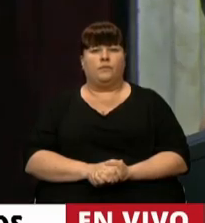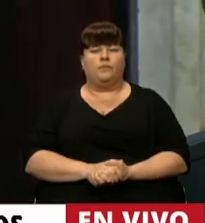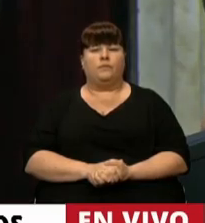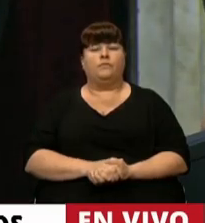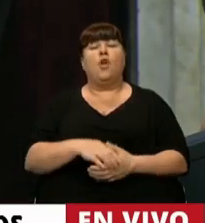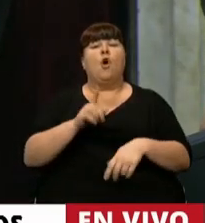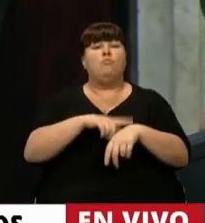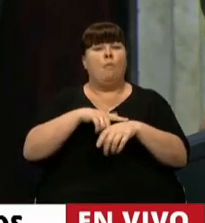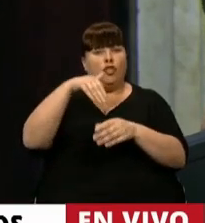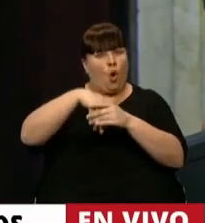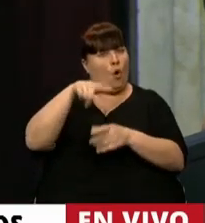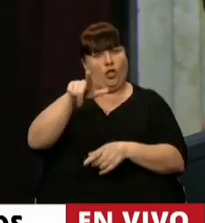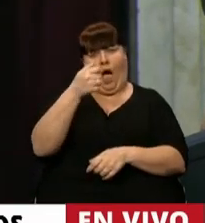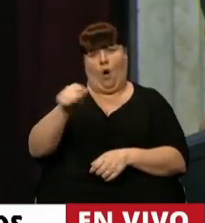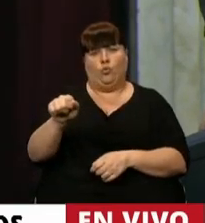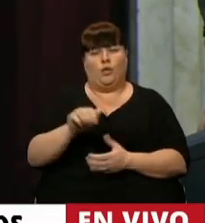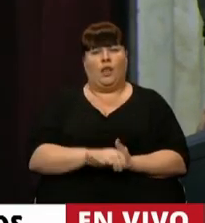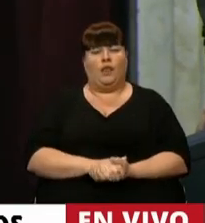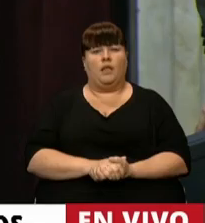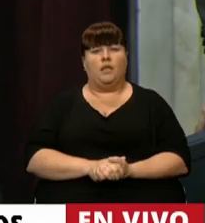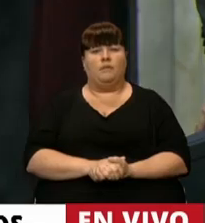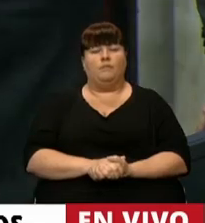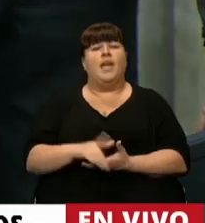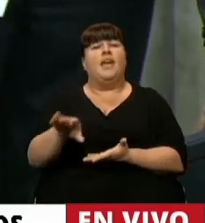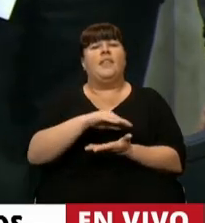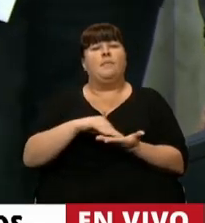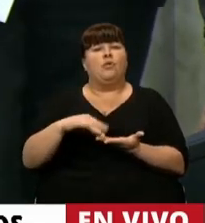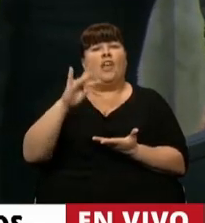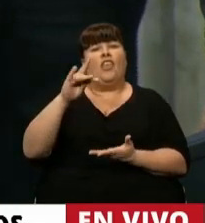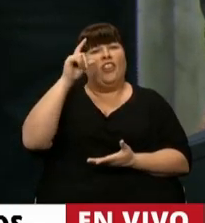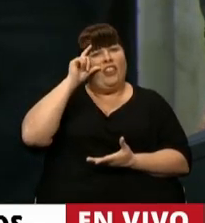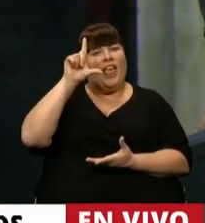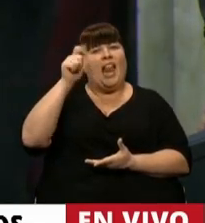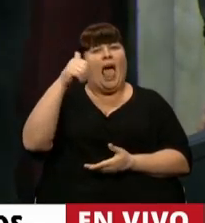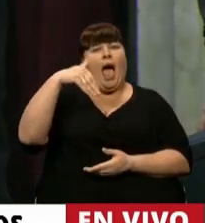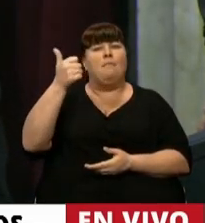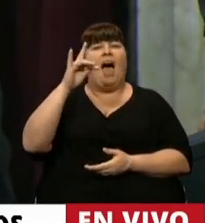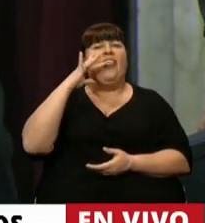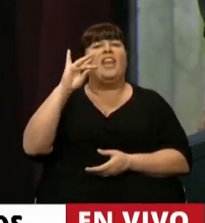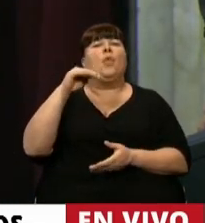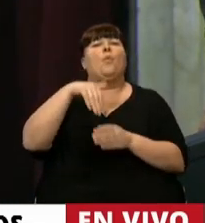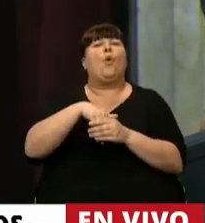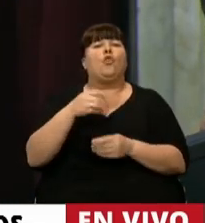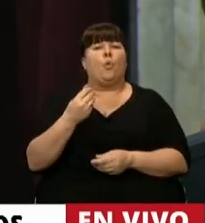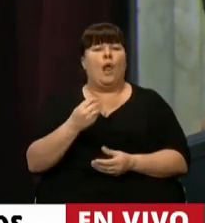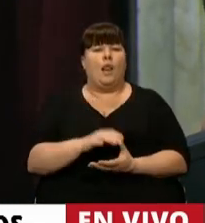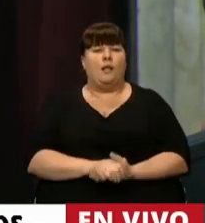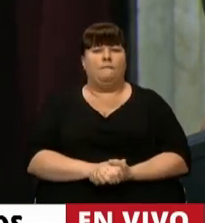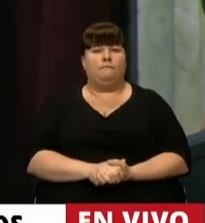ausente a la hora de votar diputado de lamadrid el sentido de su voto